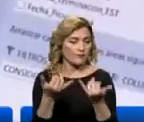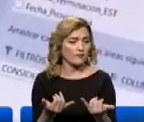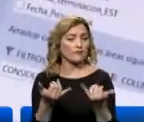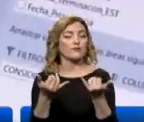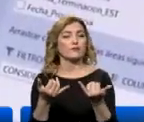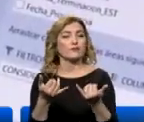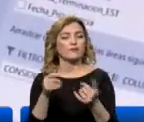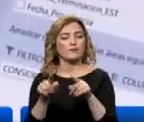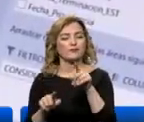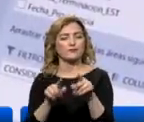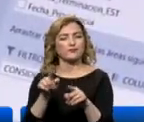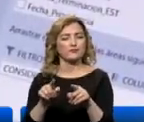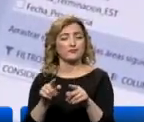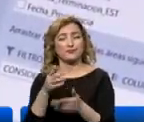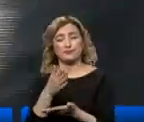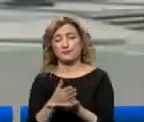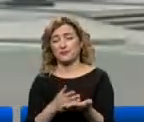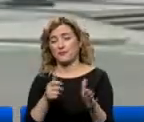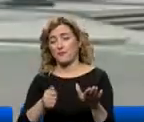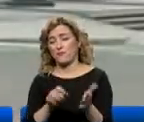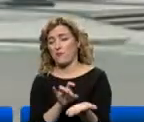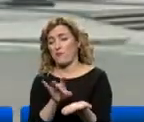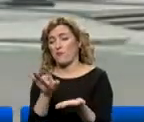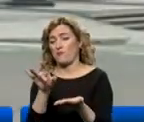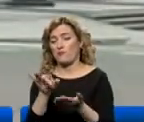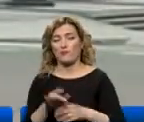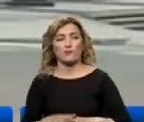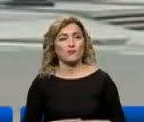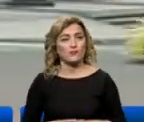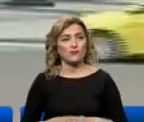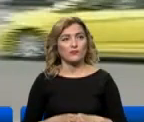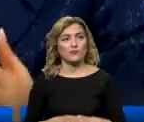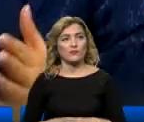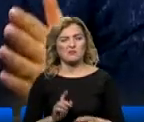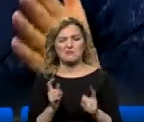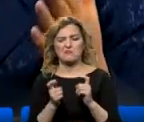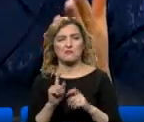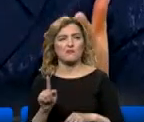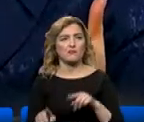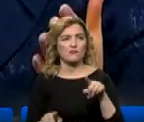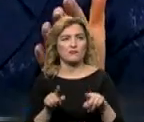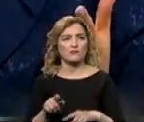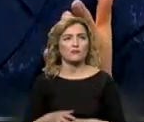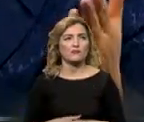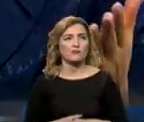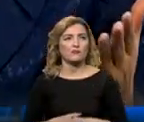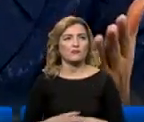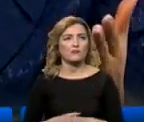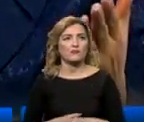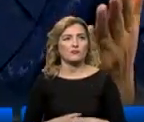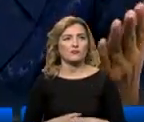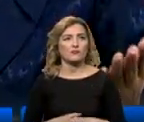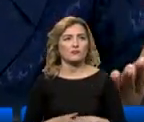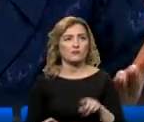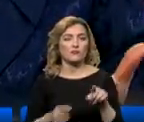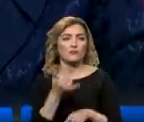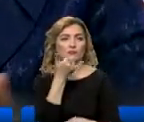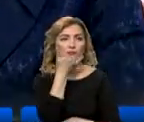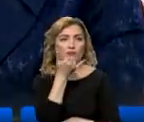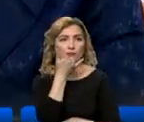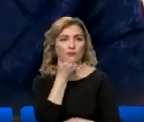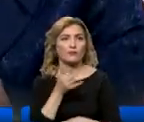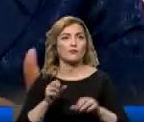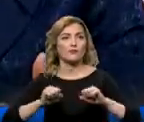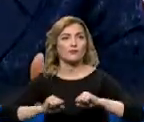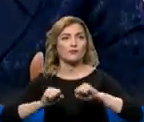dejan fuera de la Corte a más de la mitad de los magistrados no cambiarán mucho. Alguna equivocación podría